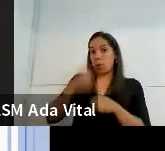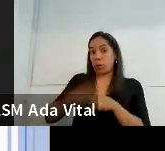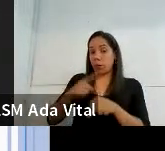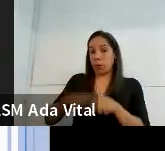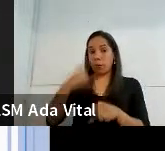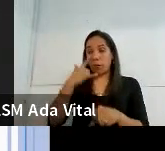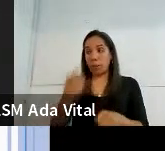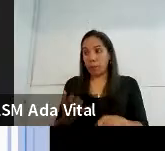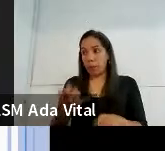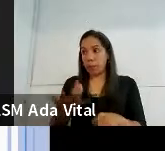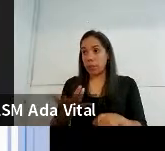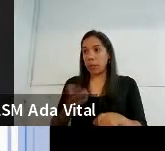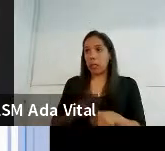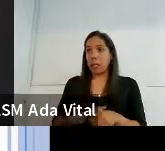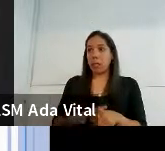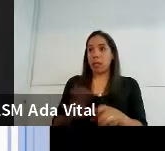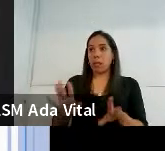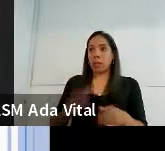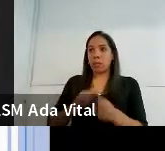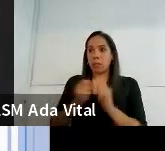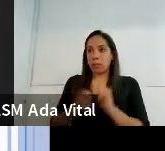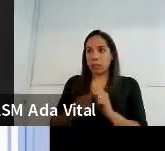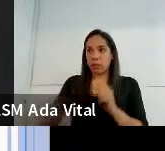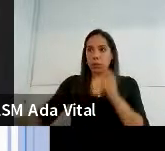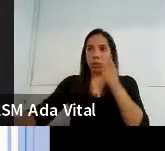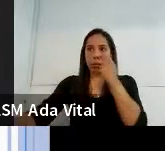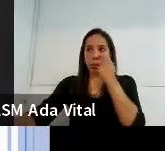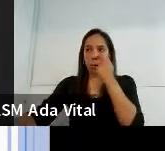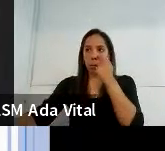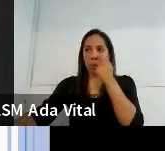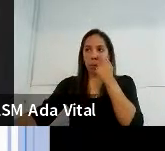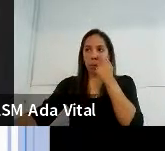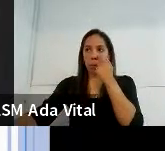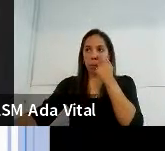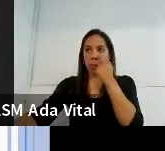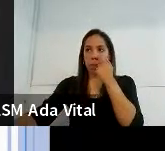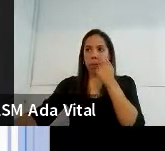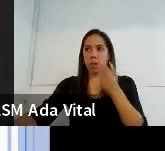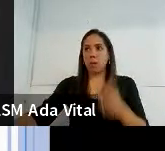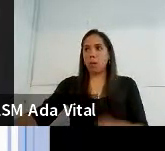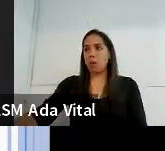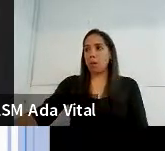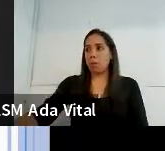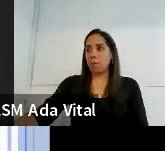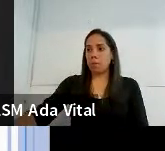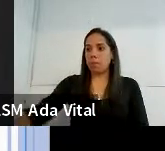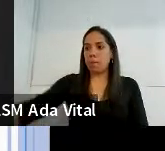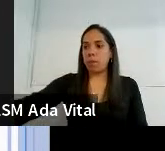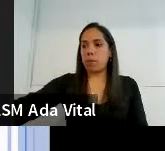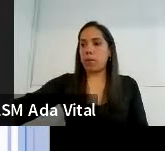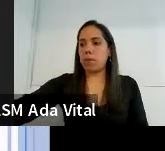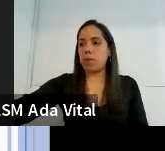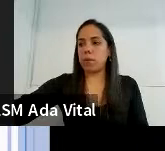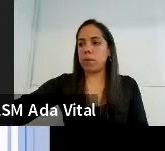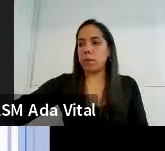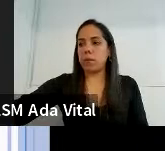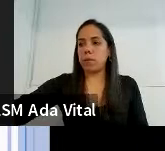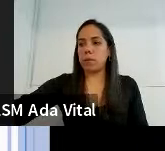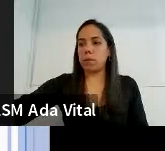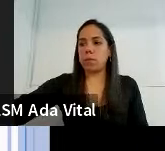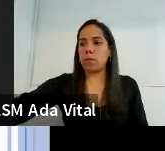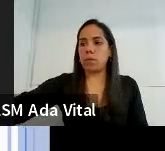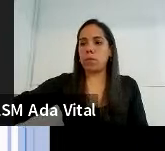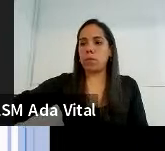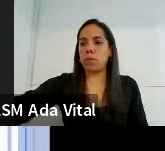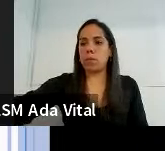discapacidad, con un trastorno psiquiátrico, ¿sí? Con el personal que los atiende, ¿sí? ¿Quién va a fungir como